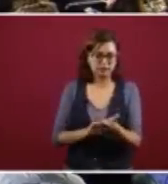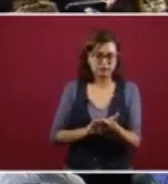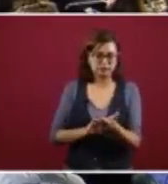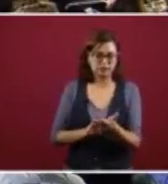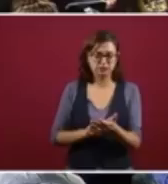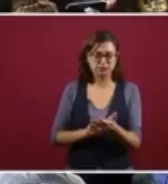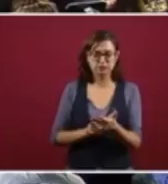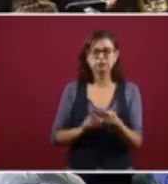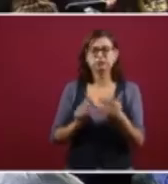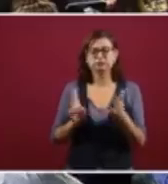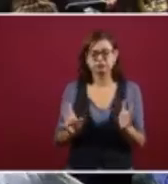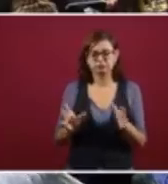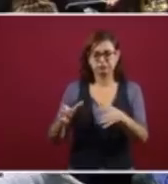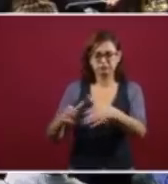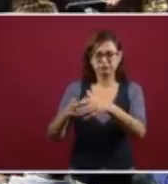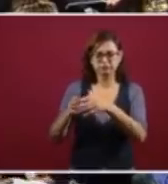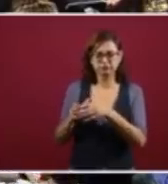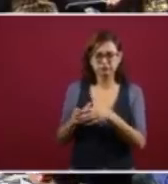Ahí viene